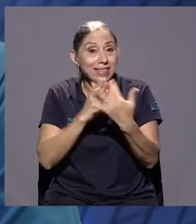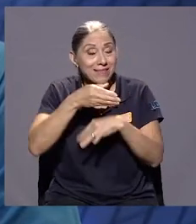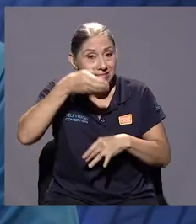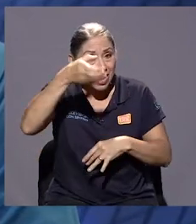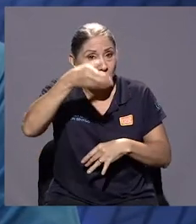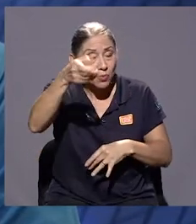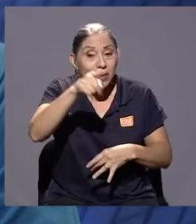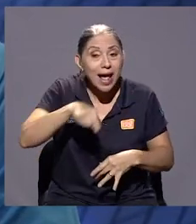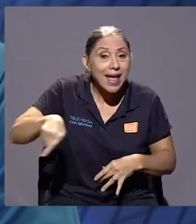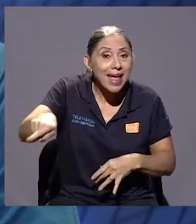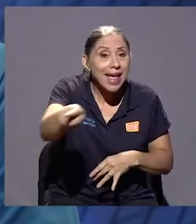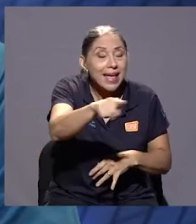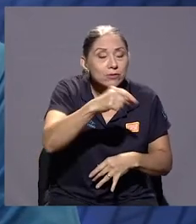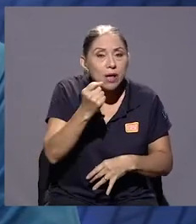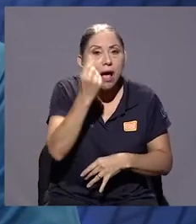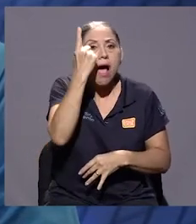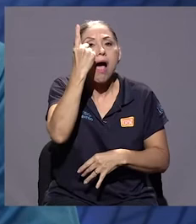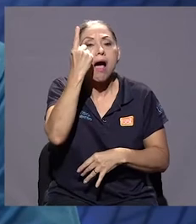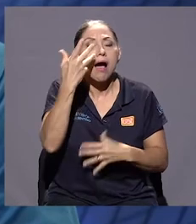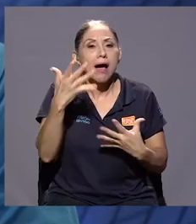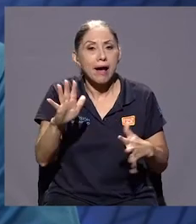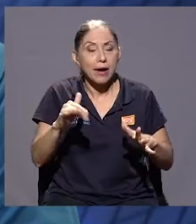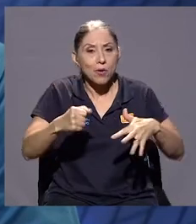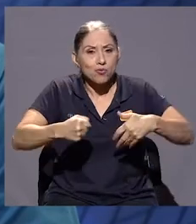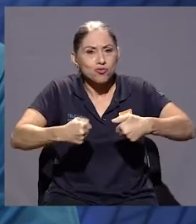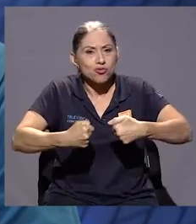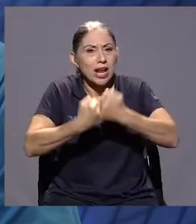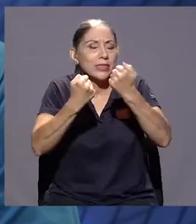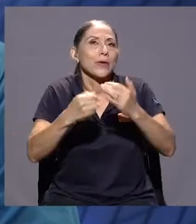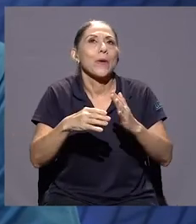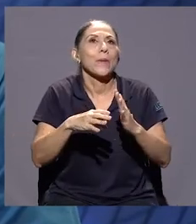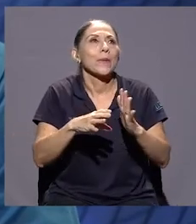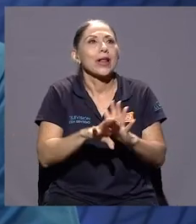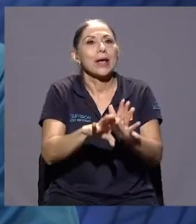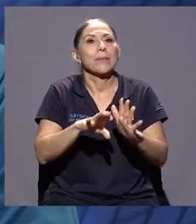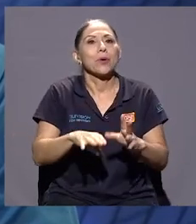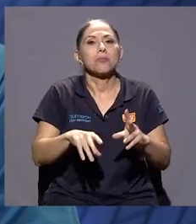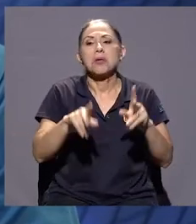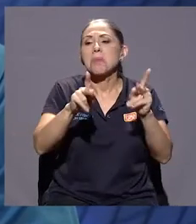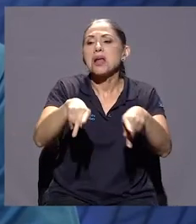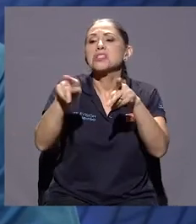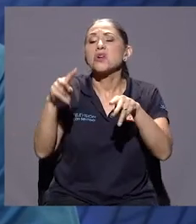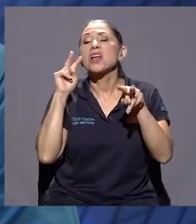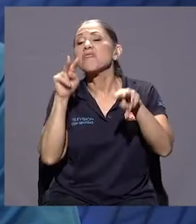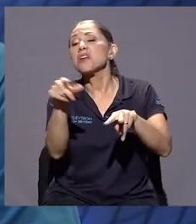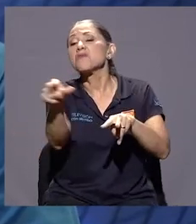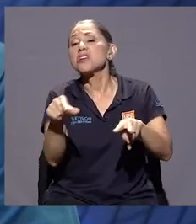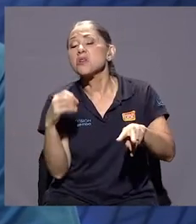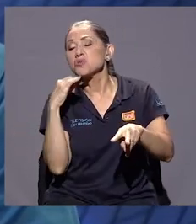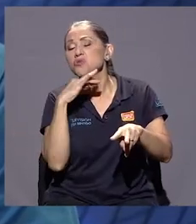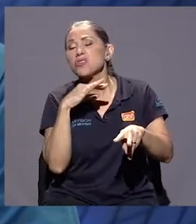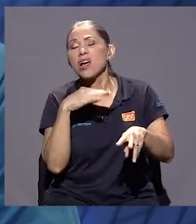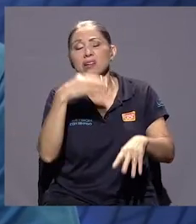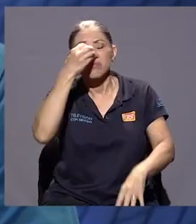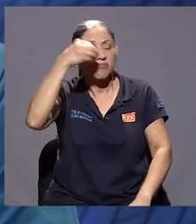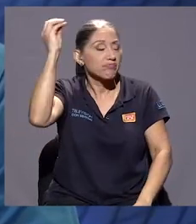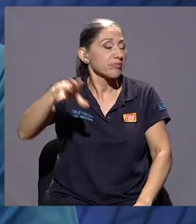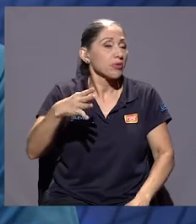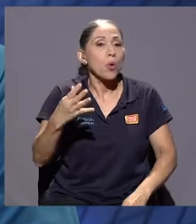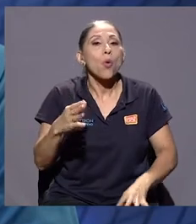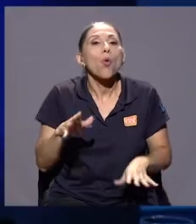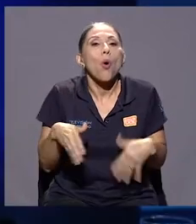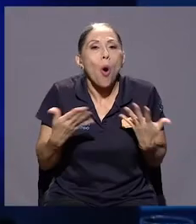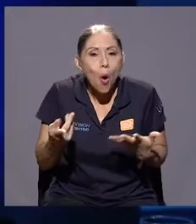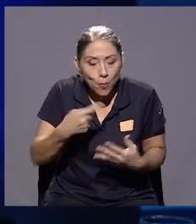también que un reto es cómo llegarle a quien no le importa o quien no está acostumbrado por ejemplo